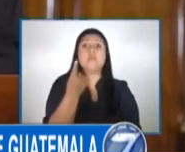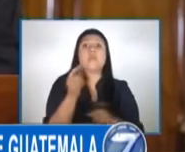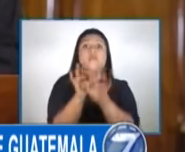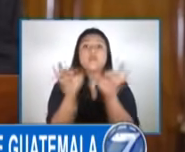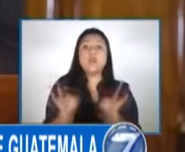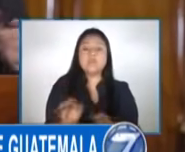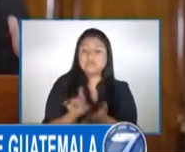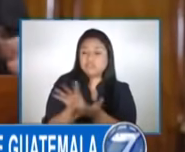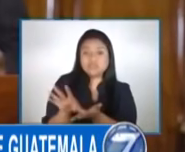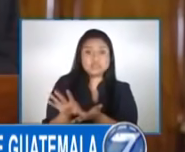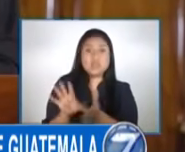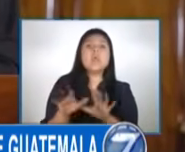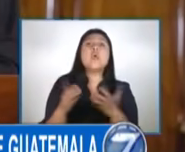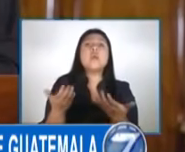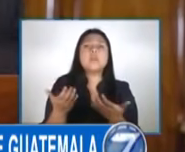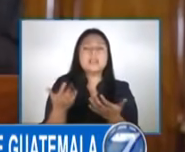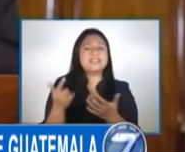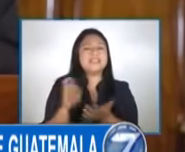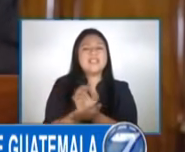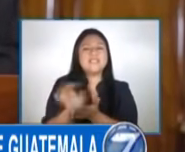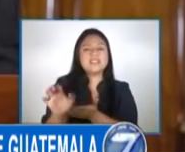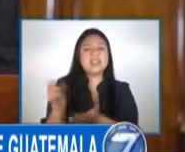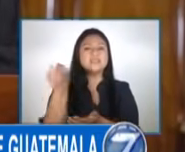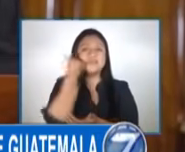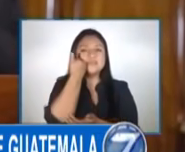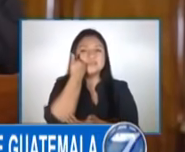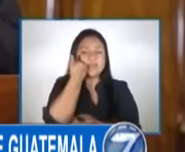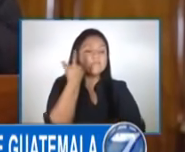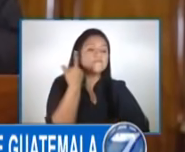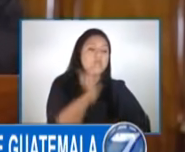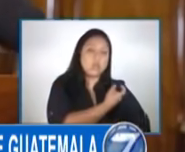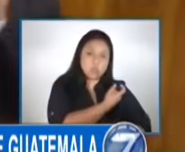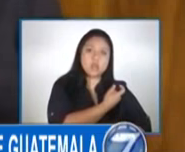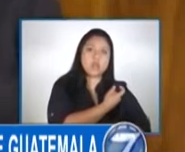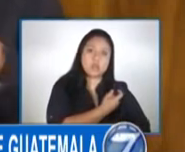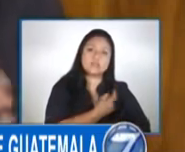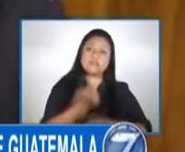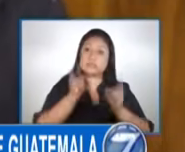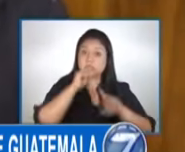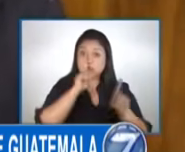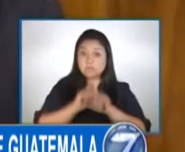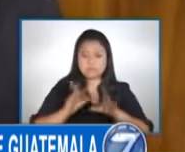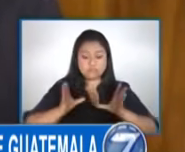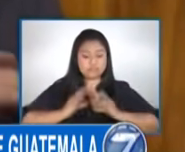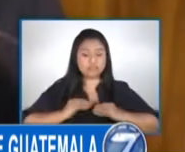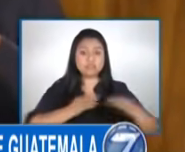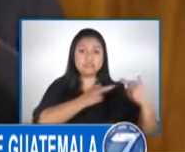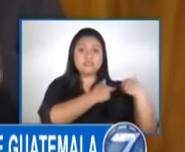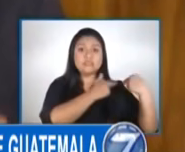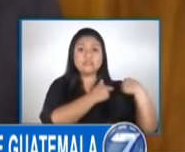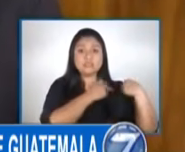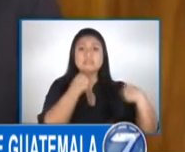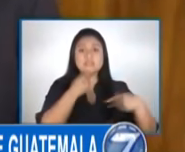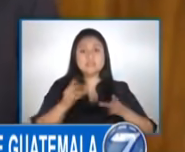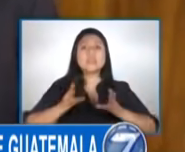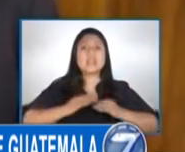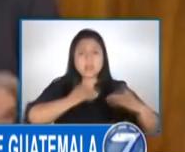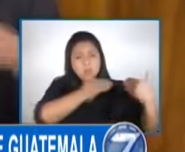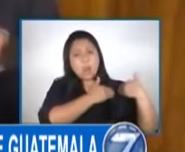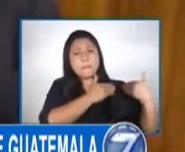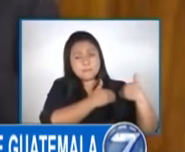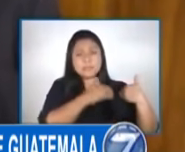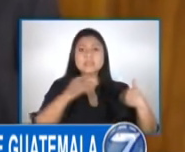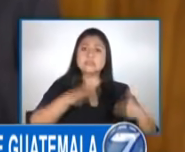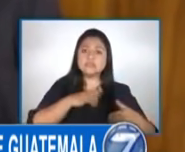de erradicarlo es evitar el contagio, es vacunarnos, pero sobre todo asumir con responsabilidad el compromiso que